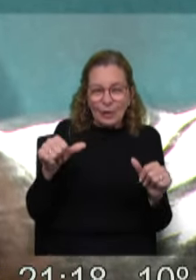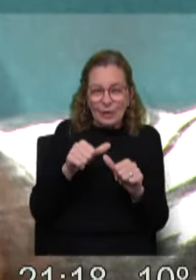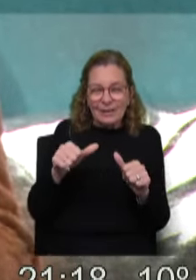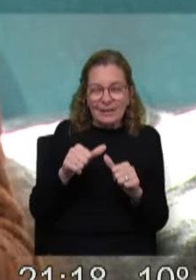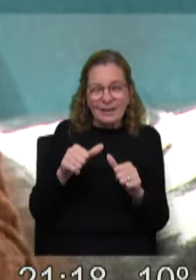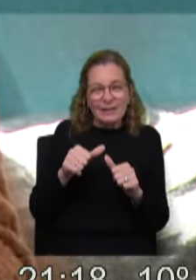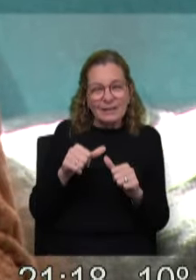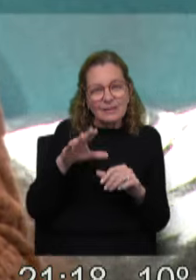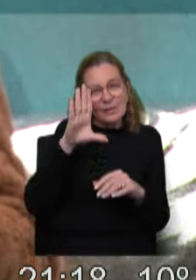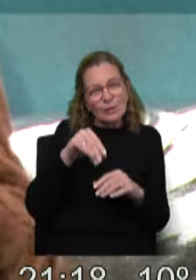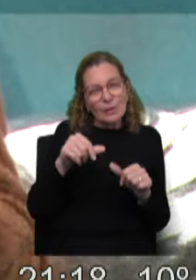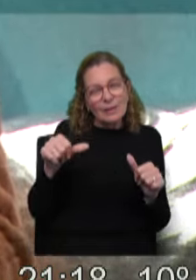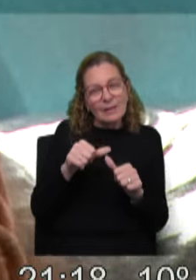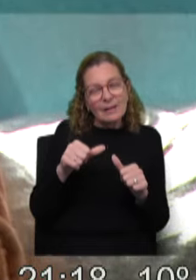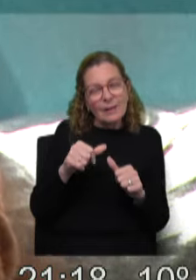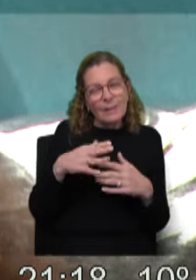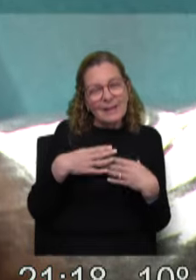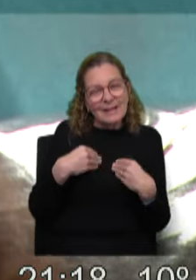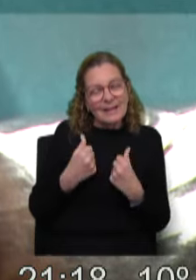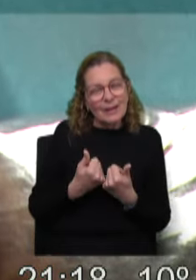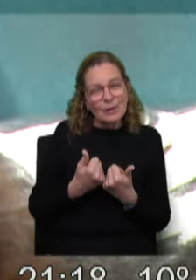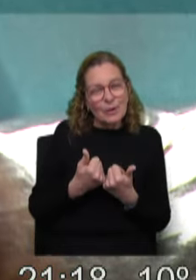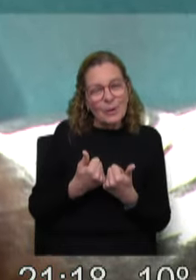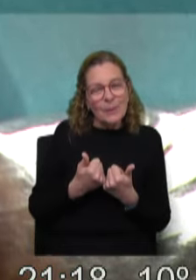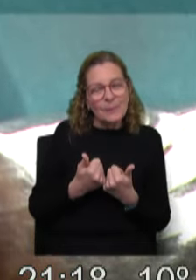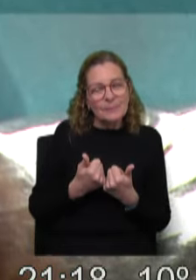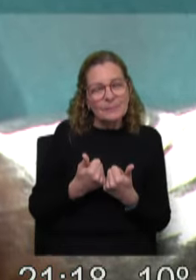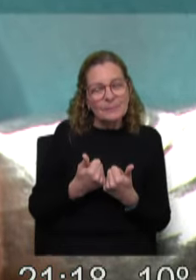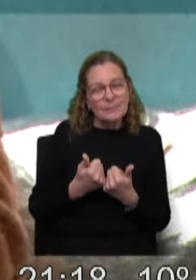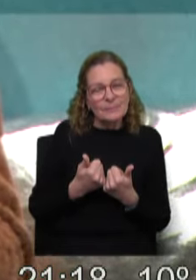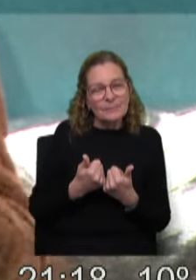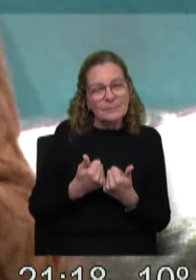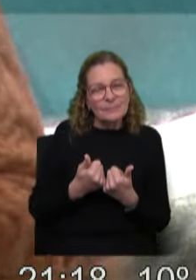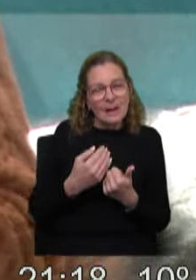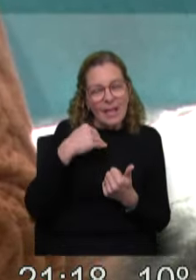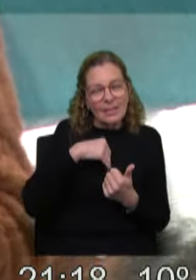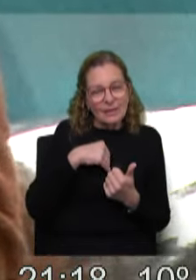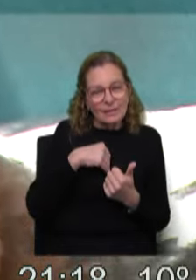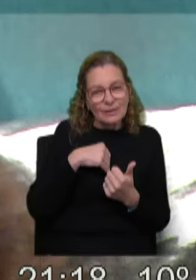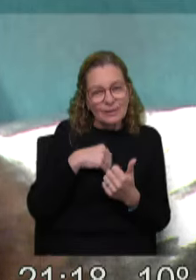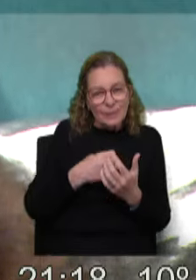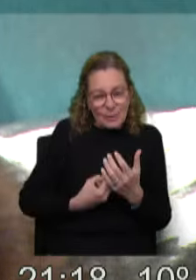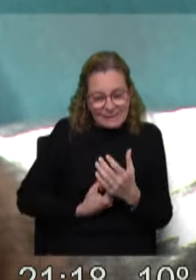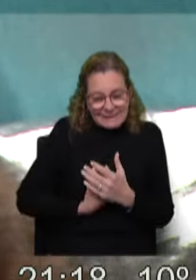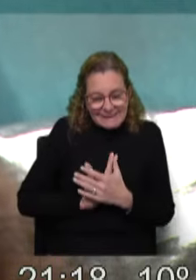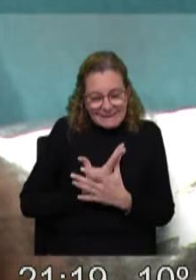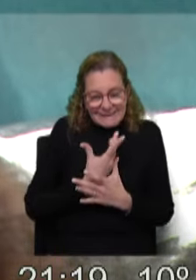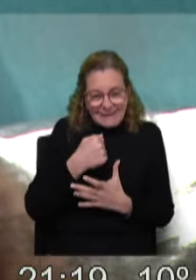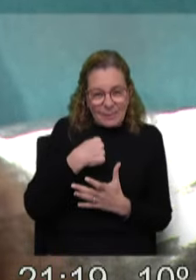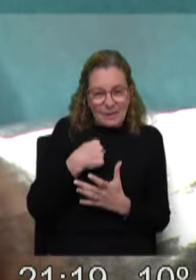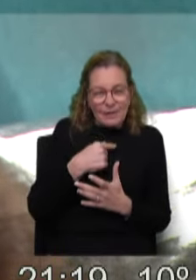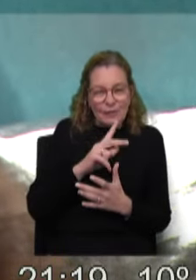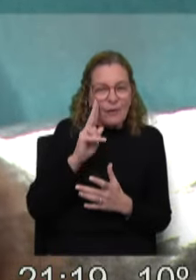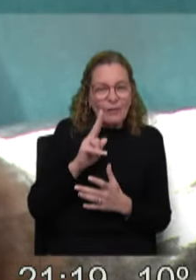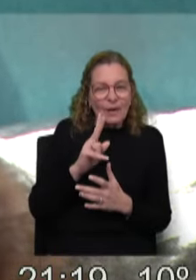De todos me siento todavía... que son parte de mí, como son aliens que salieron de mí. O sea, no